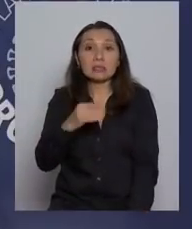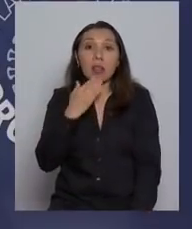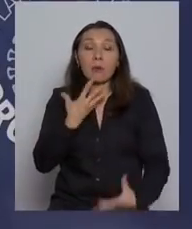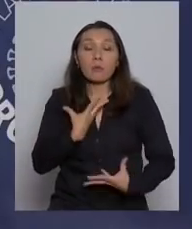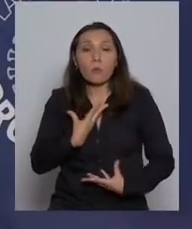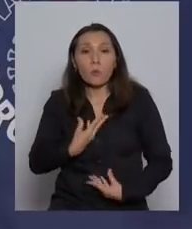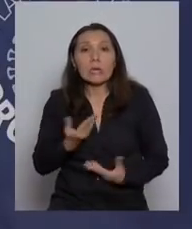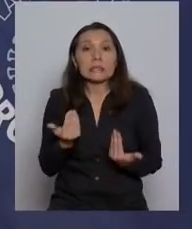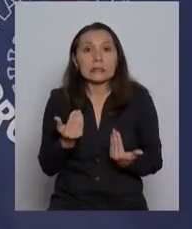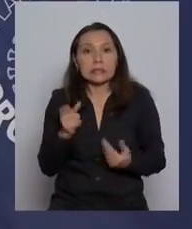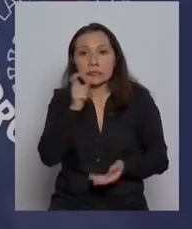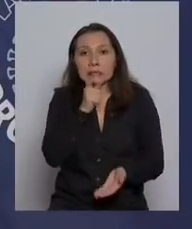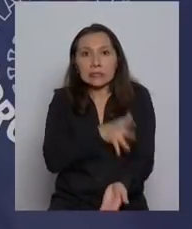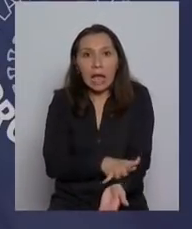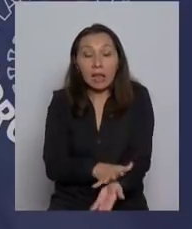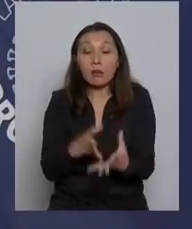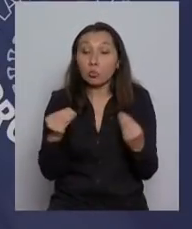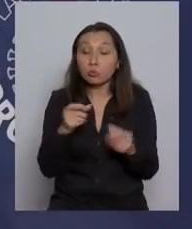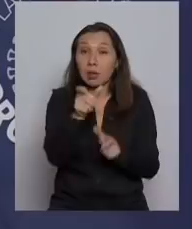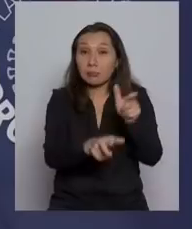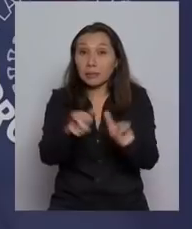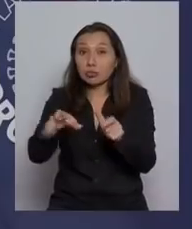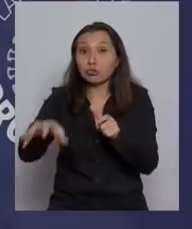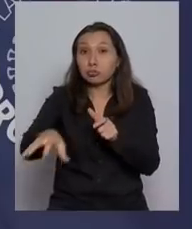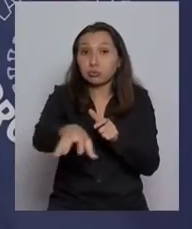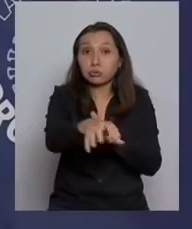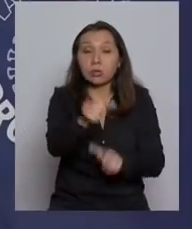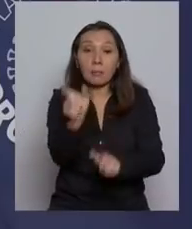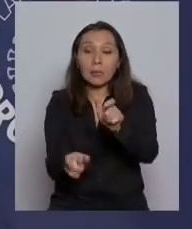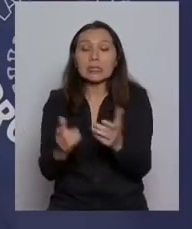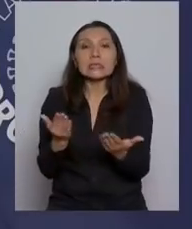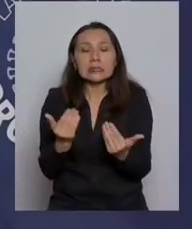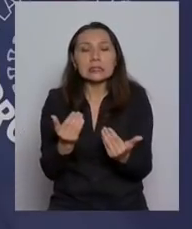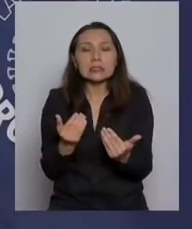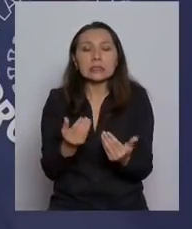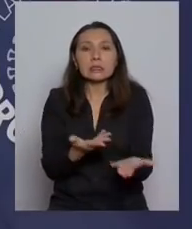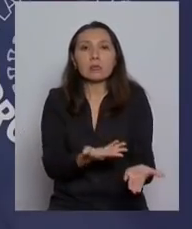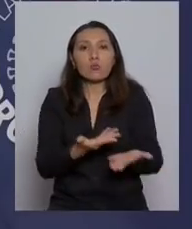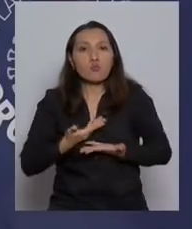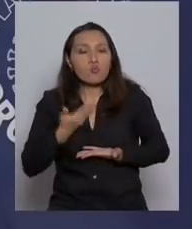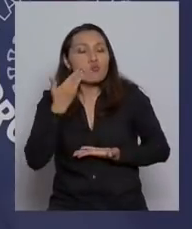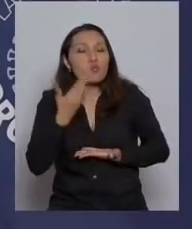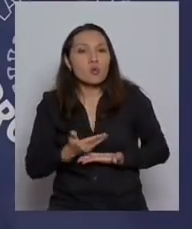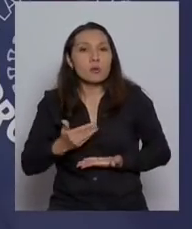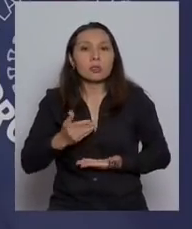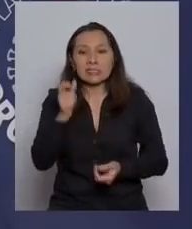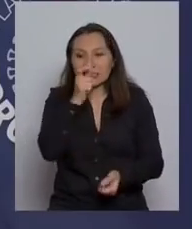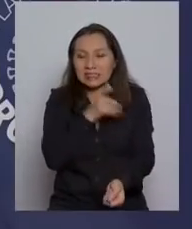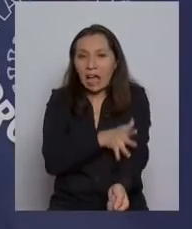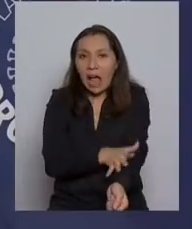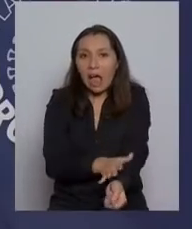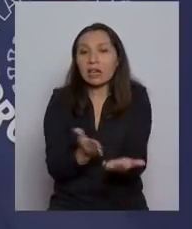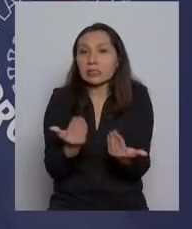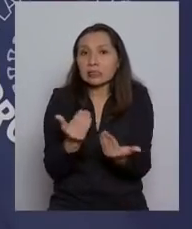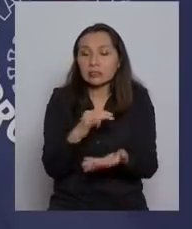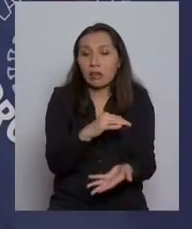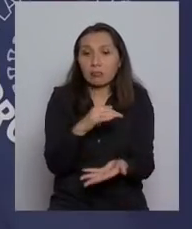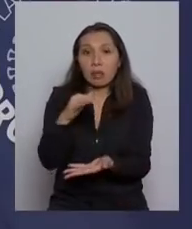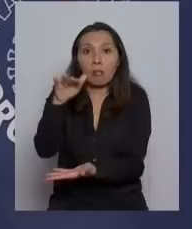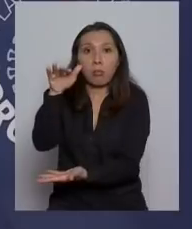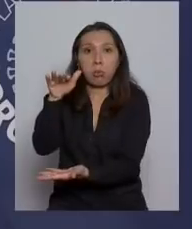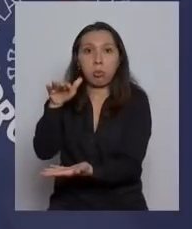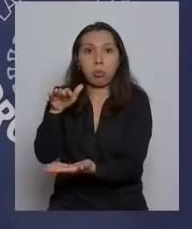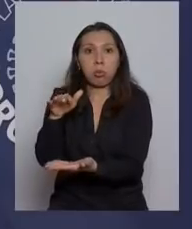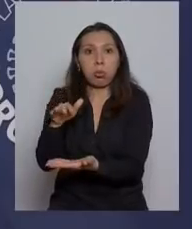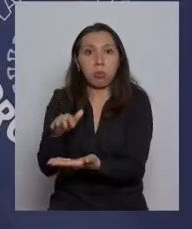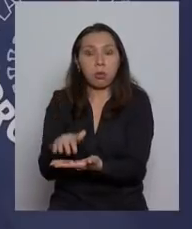también. Hay muchos grupos de pacientes y personas que necesitan este recurso vital cuyo stock se está